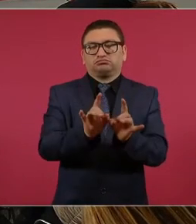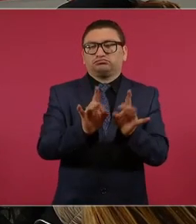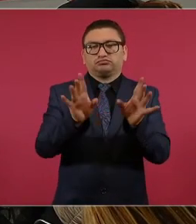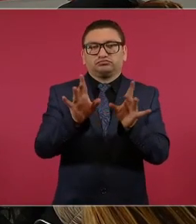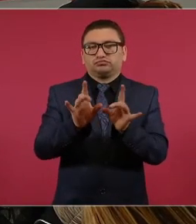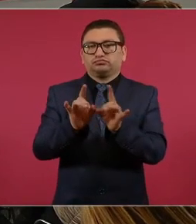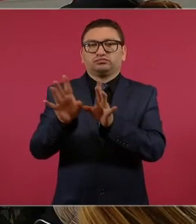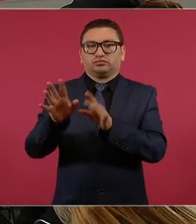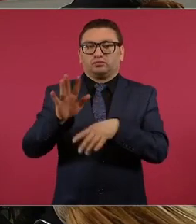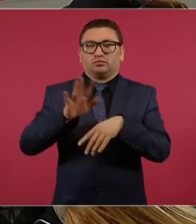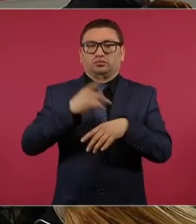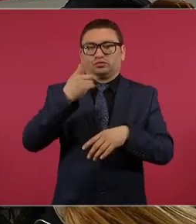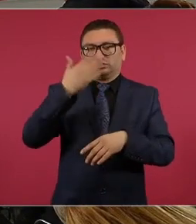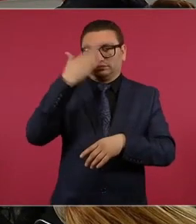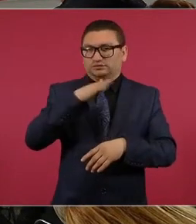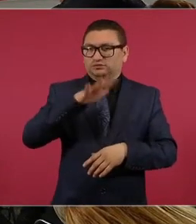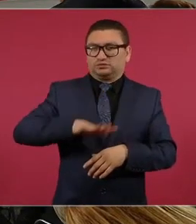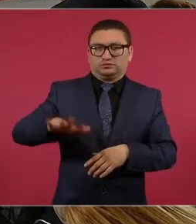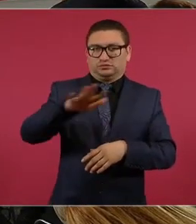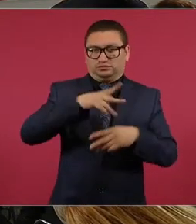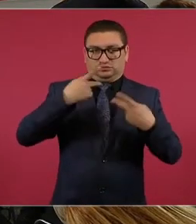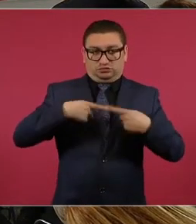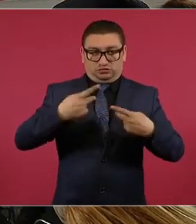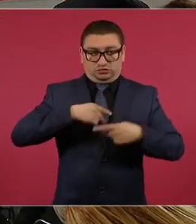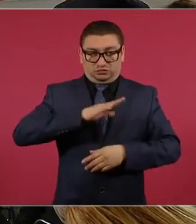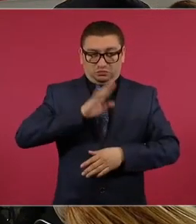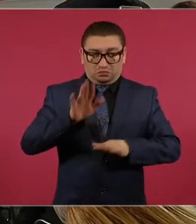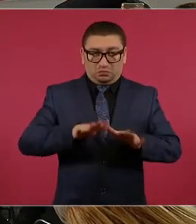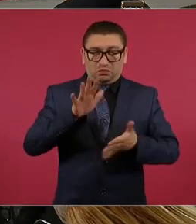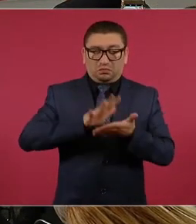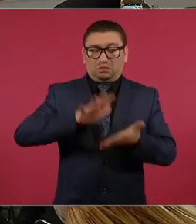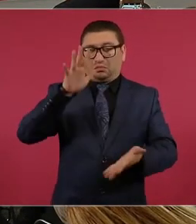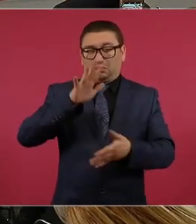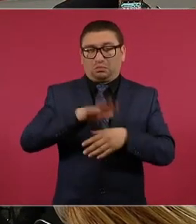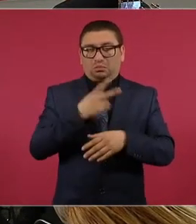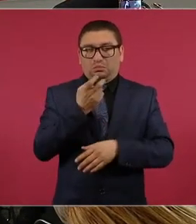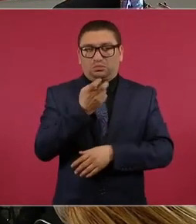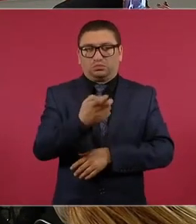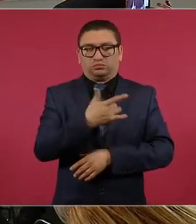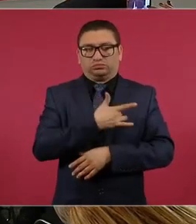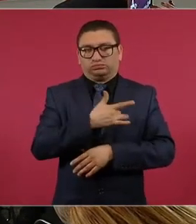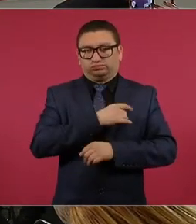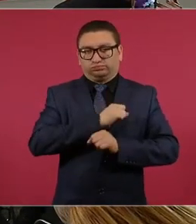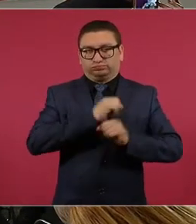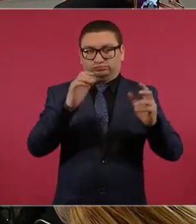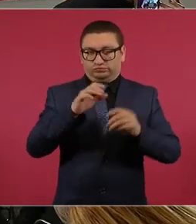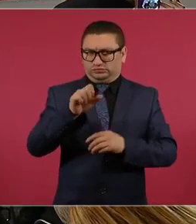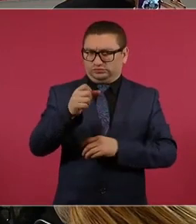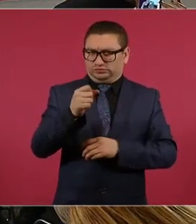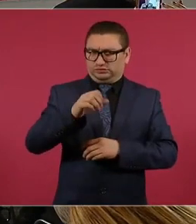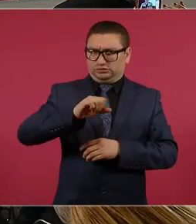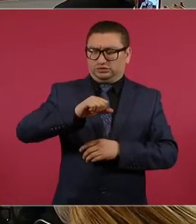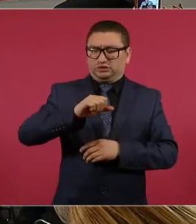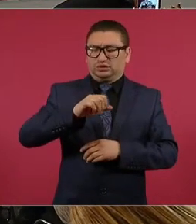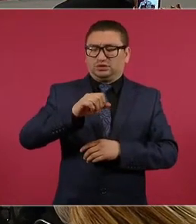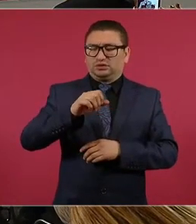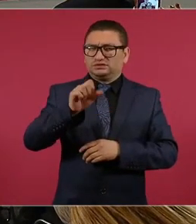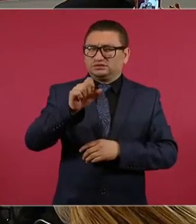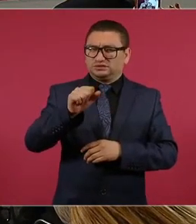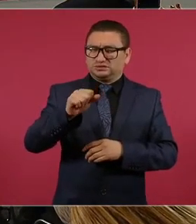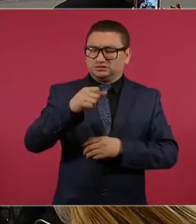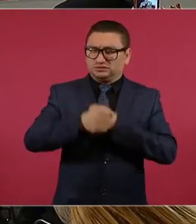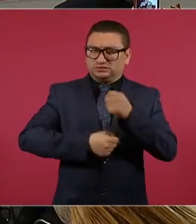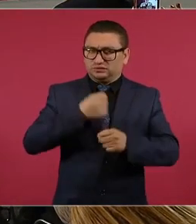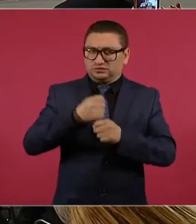que es la principal causa de muerte eh Y no en de 60 años hacia arriba